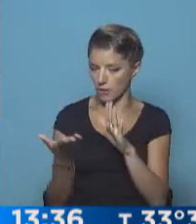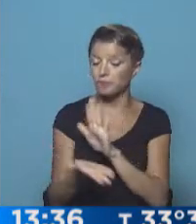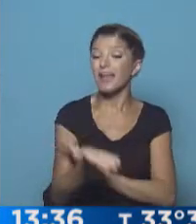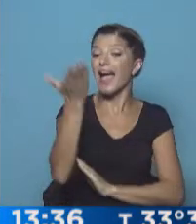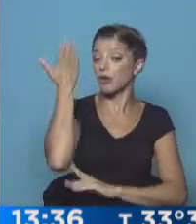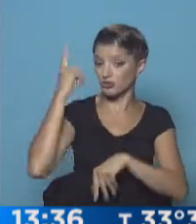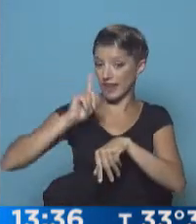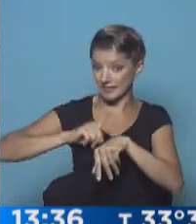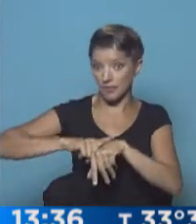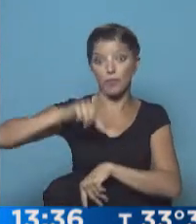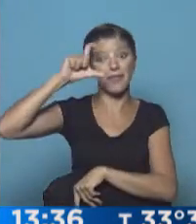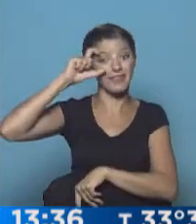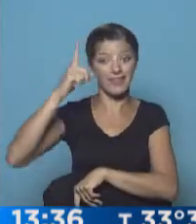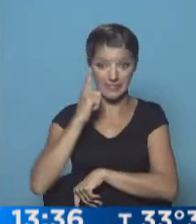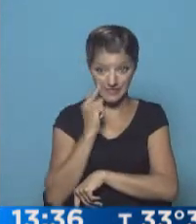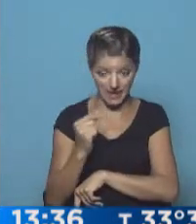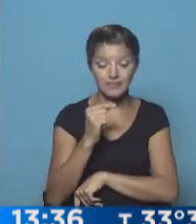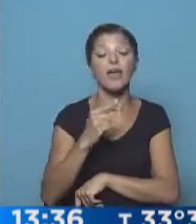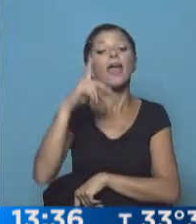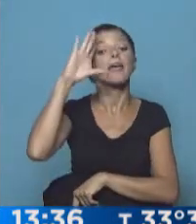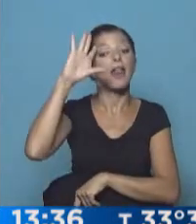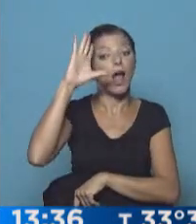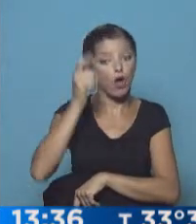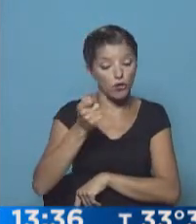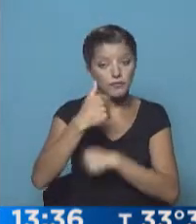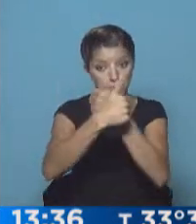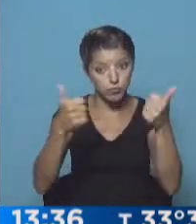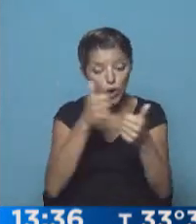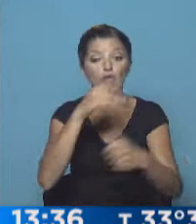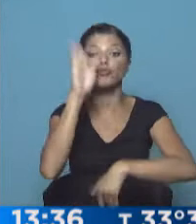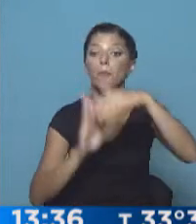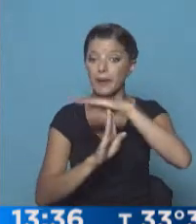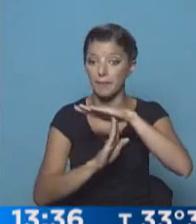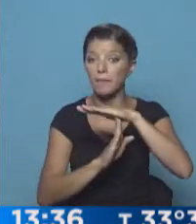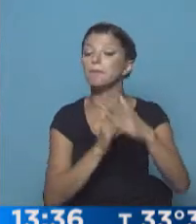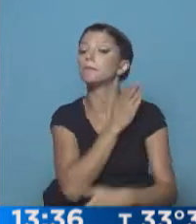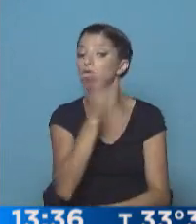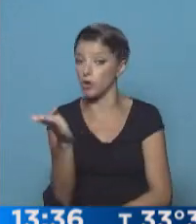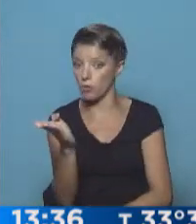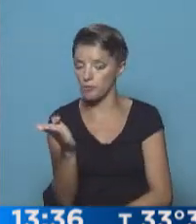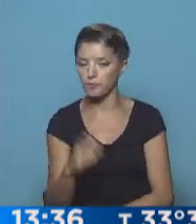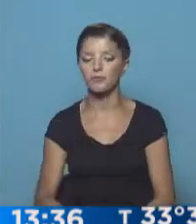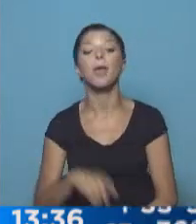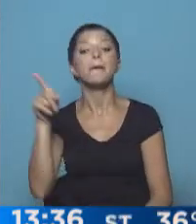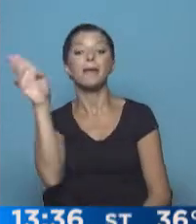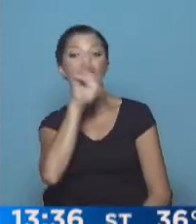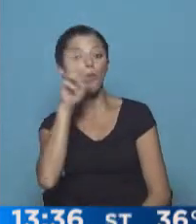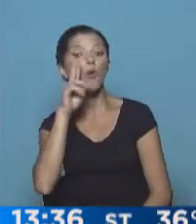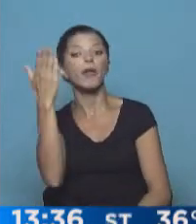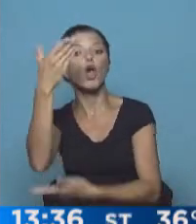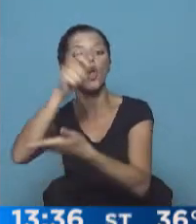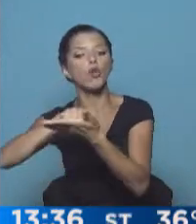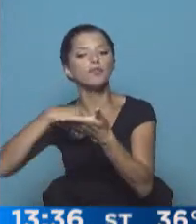de diez días que dio la corte para que la jueza carrión de lorenzo entregara el contrato